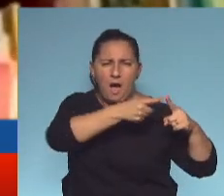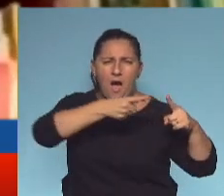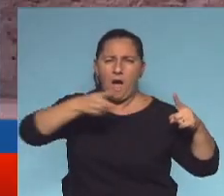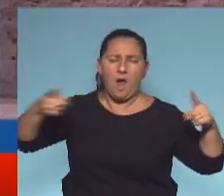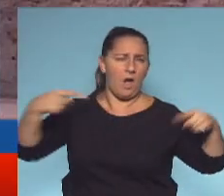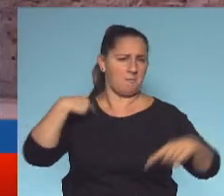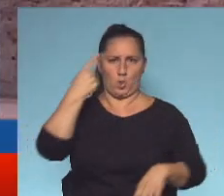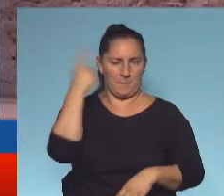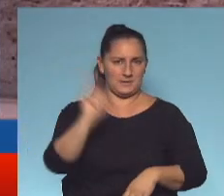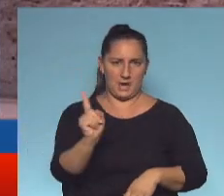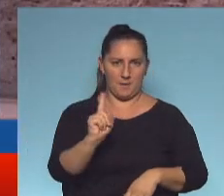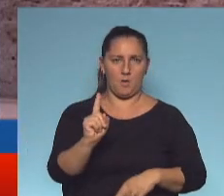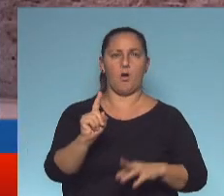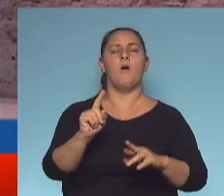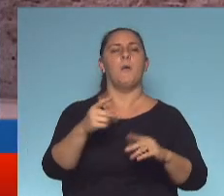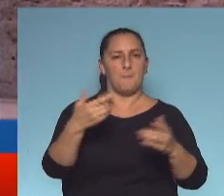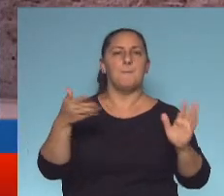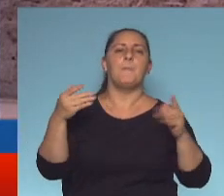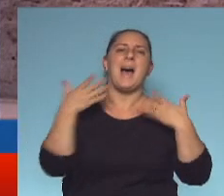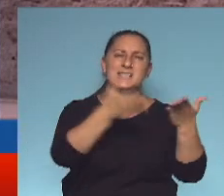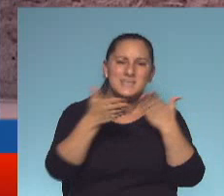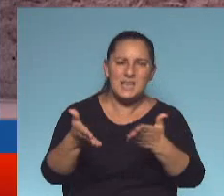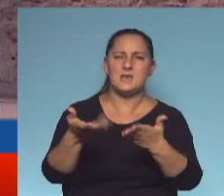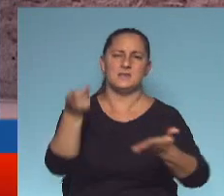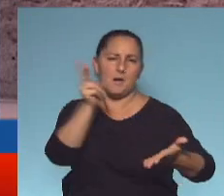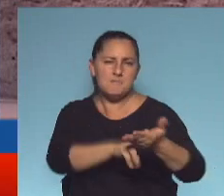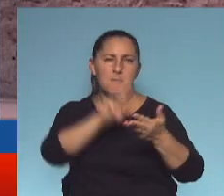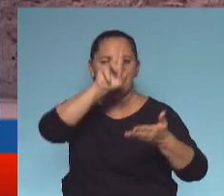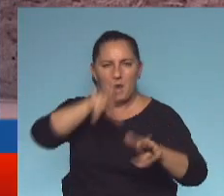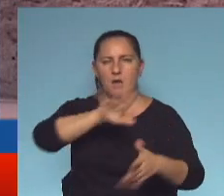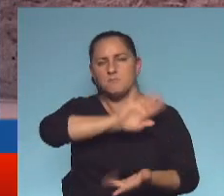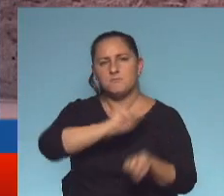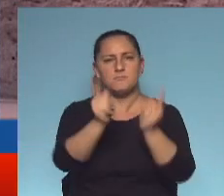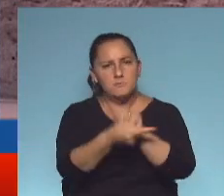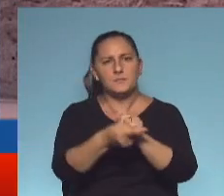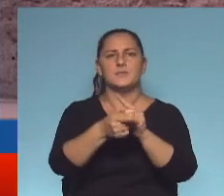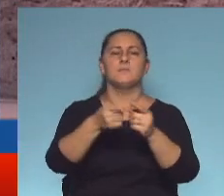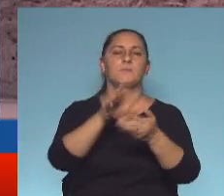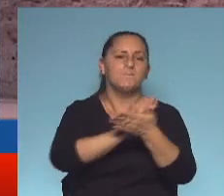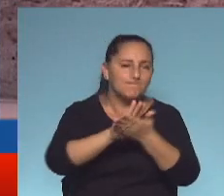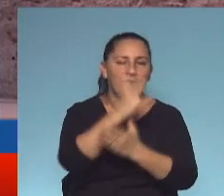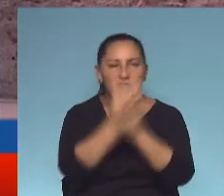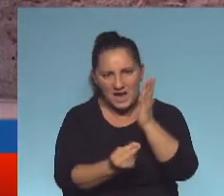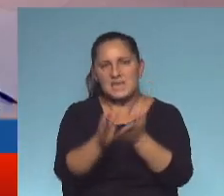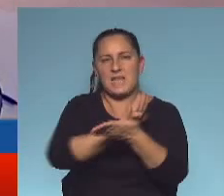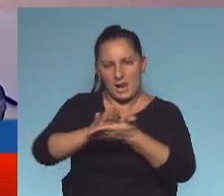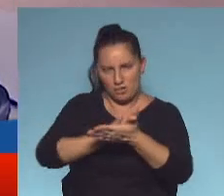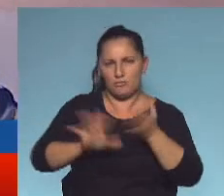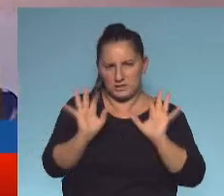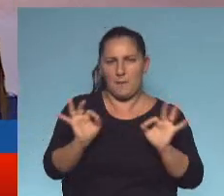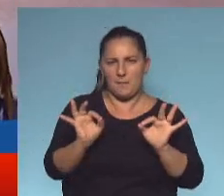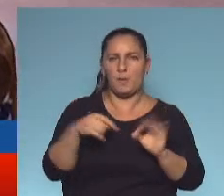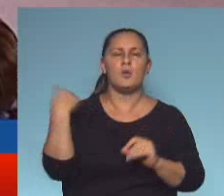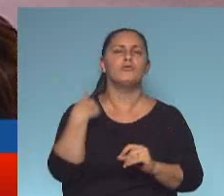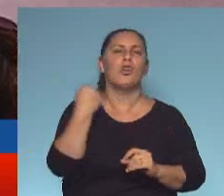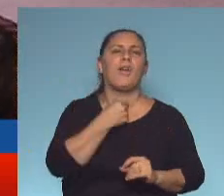tiempo. Se han reformulado los programas de asistencia, sabemos que hubo deficiencias que se han tratado de subsanar, pero queremos poner nuestra